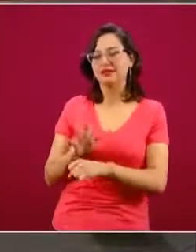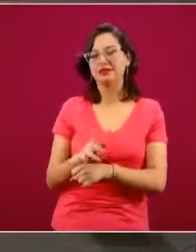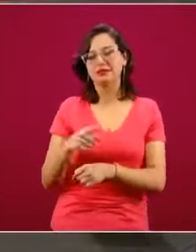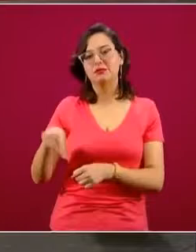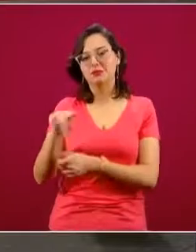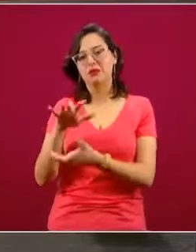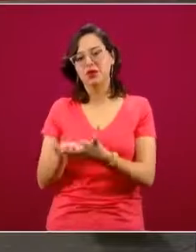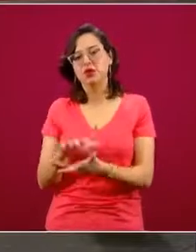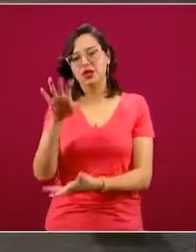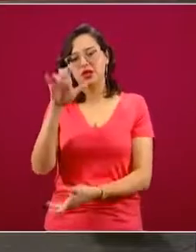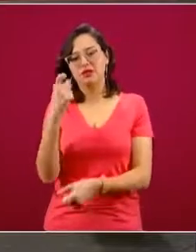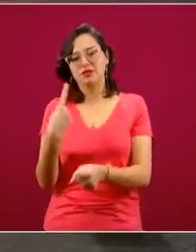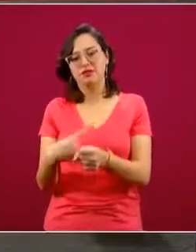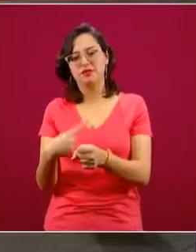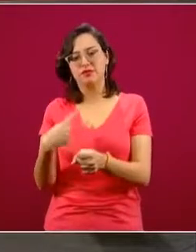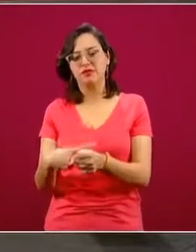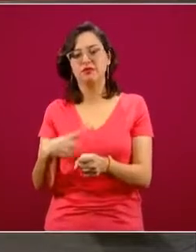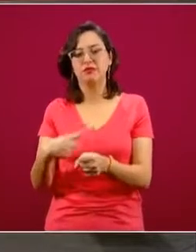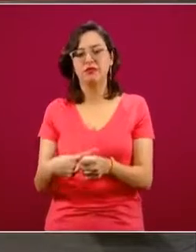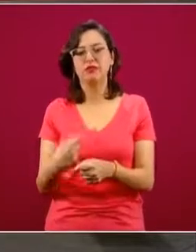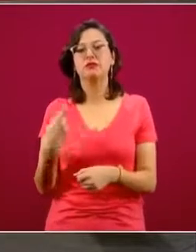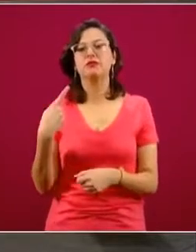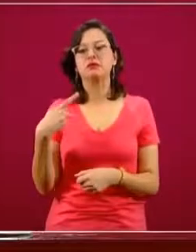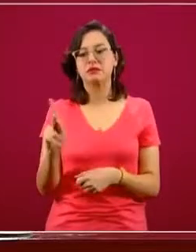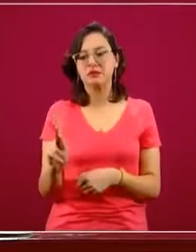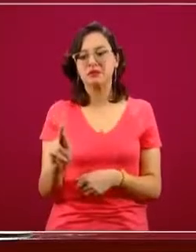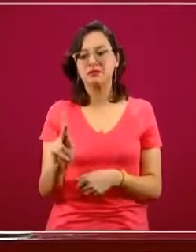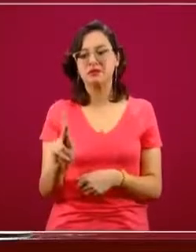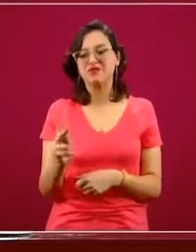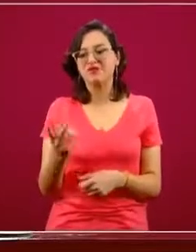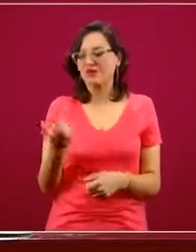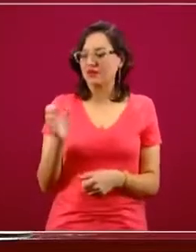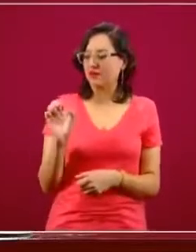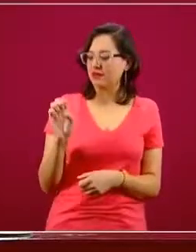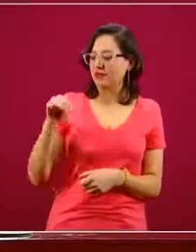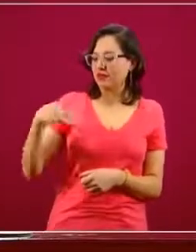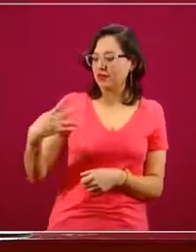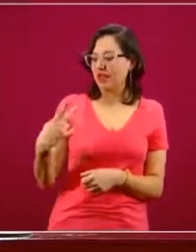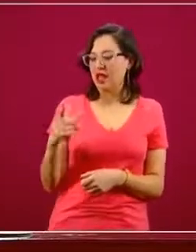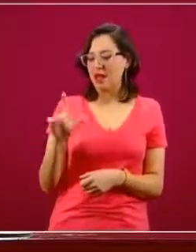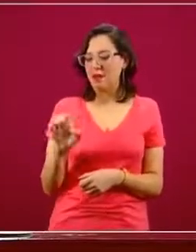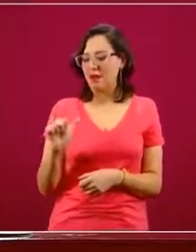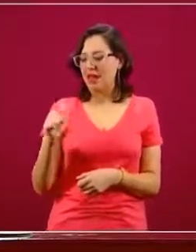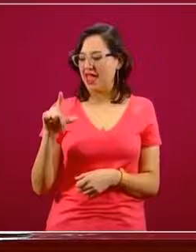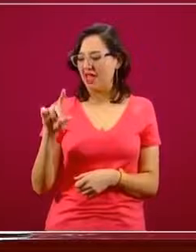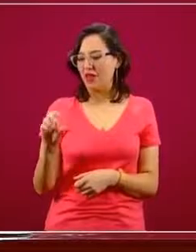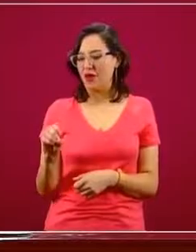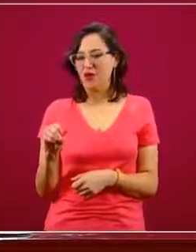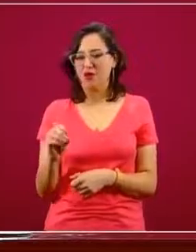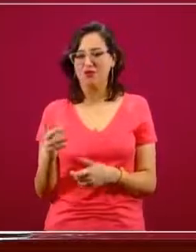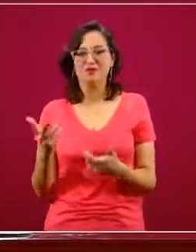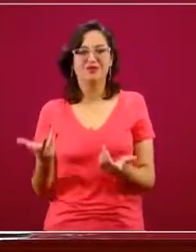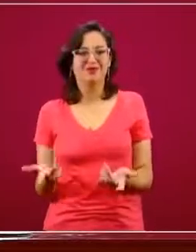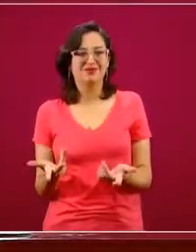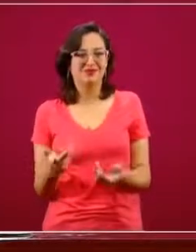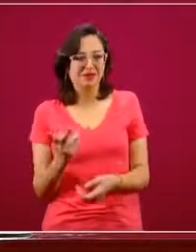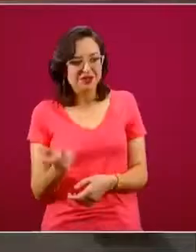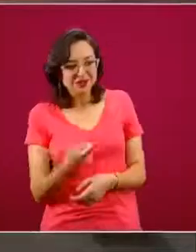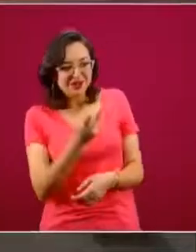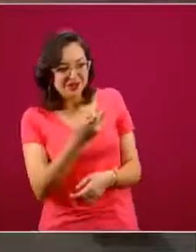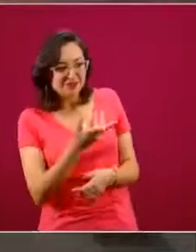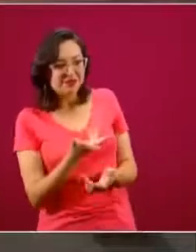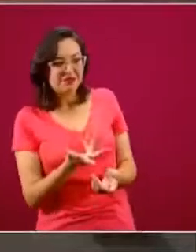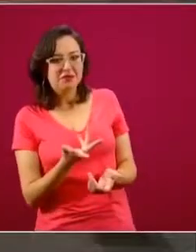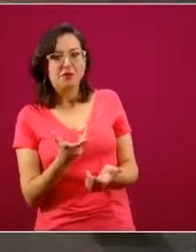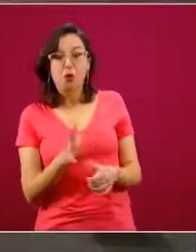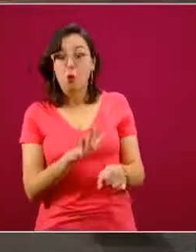enfermado del dato. Sin embargo, muchas veces se utiliza esa categoría porque así lo refiere el paciente cuando es entrevistado, pero